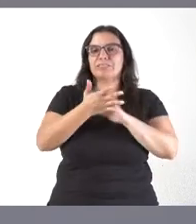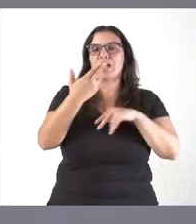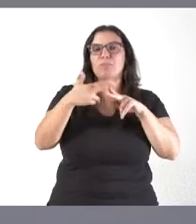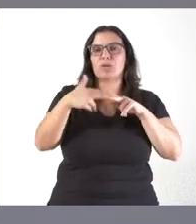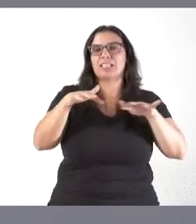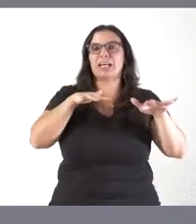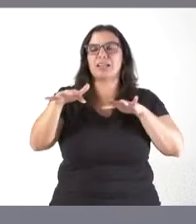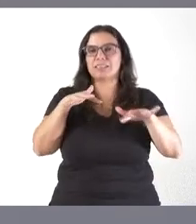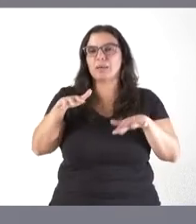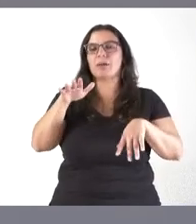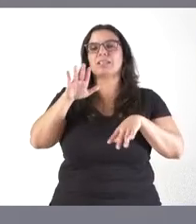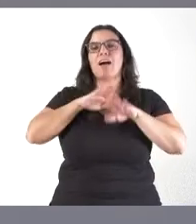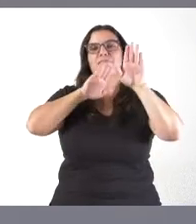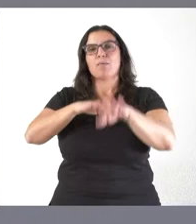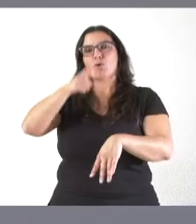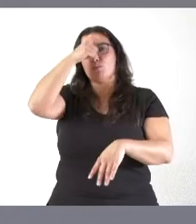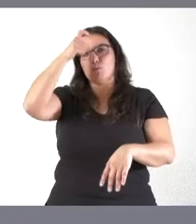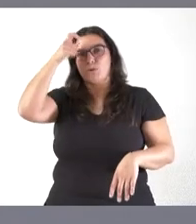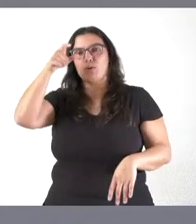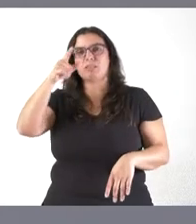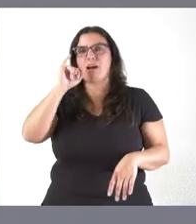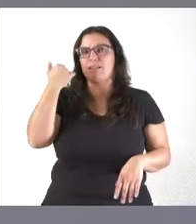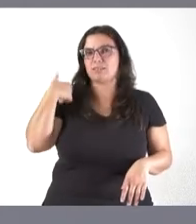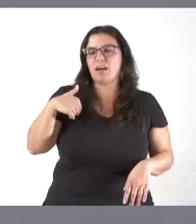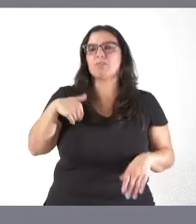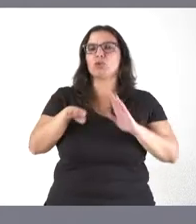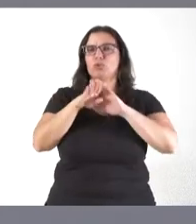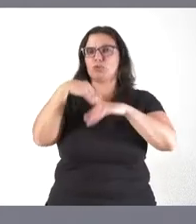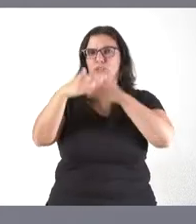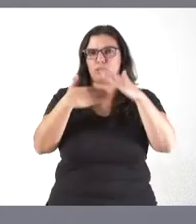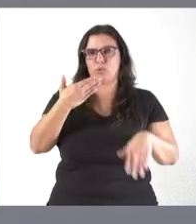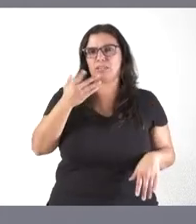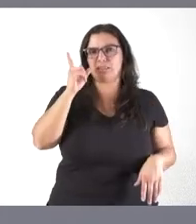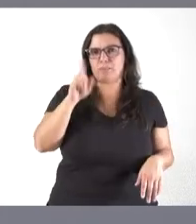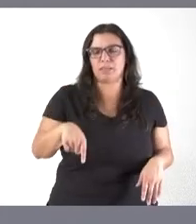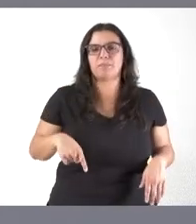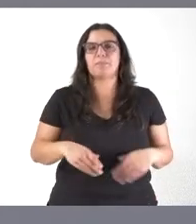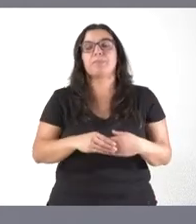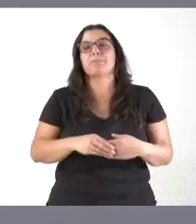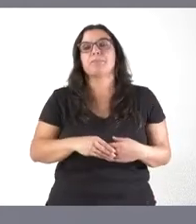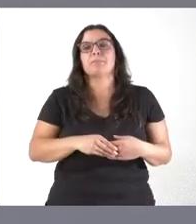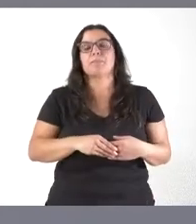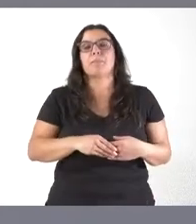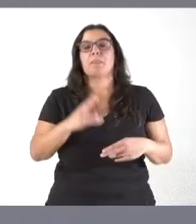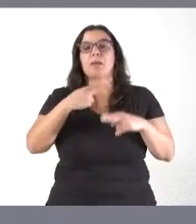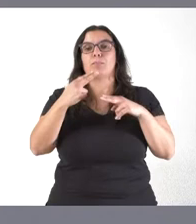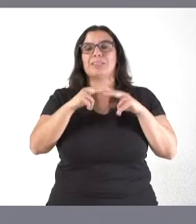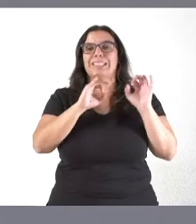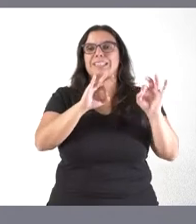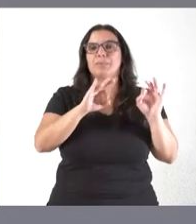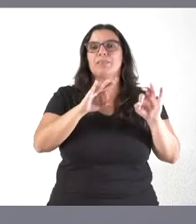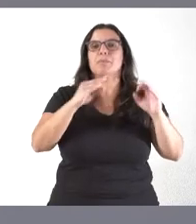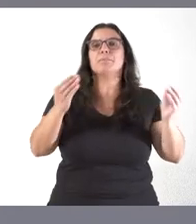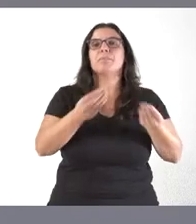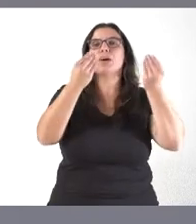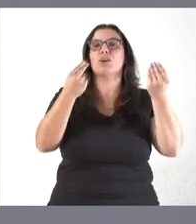en favor del mundo rural y por tanto esas políticas existen van a seguir existiendo en desde el punto de vista de los ingresos con políticas específicas de mejoras Fiscales